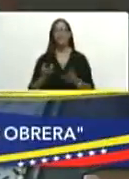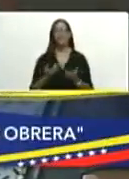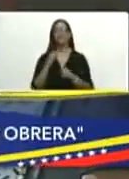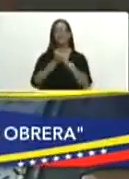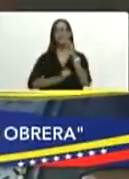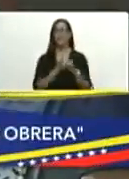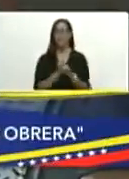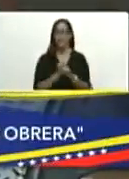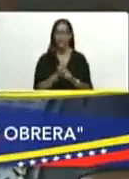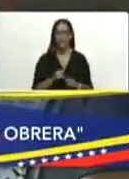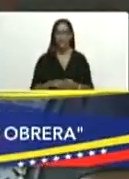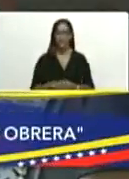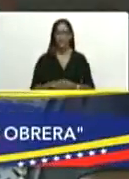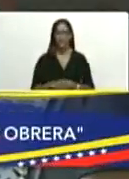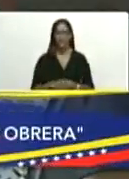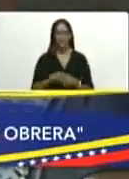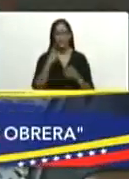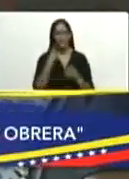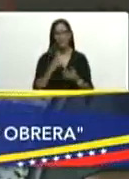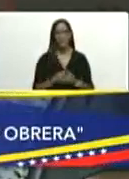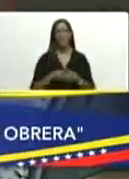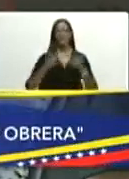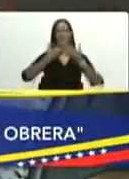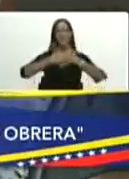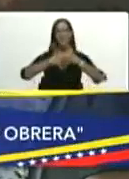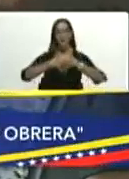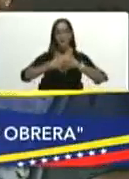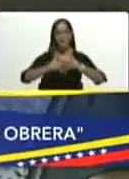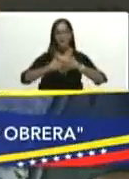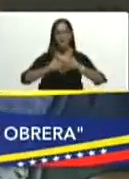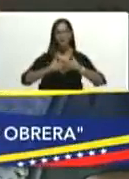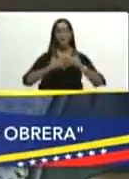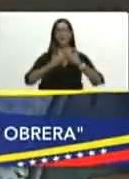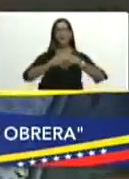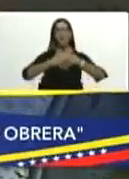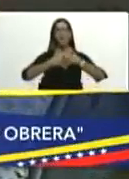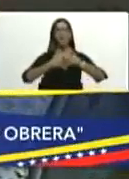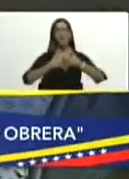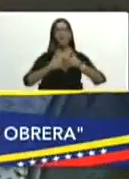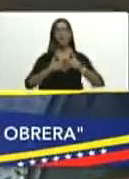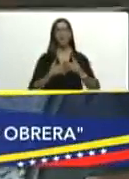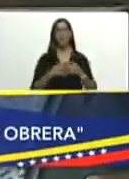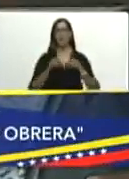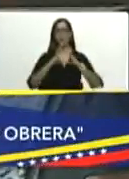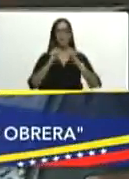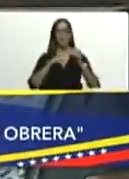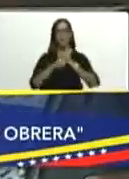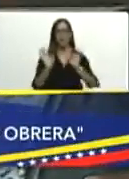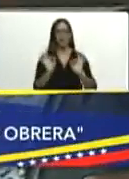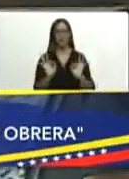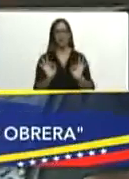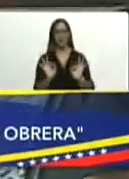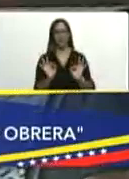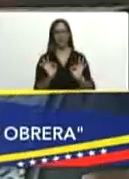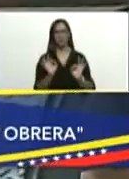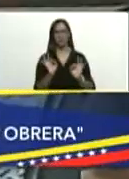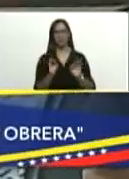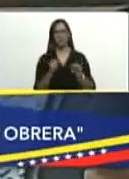Internacional de la fábrica de la fábrica no sale nada mientras